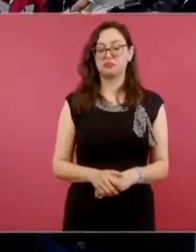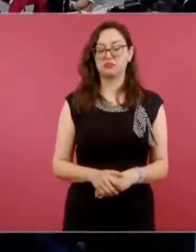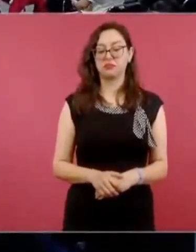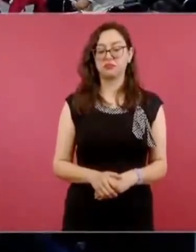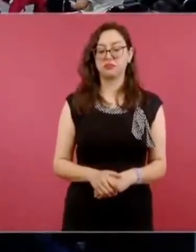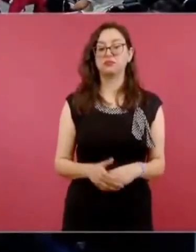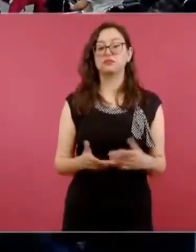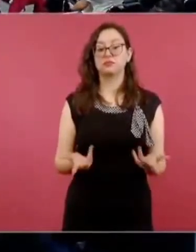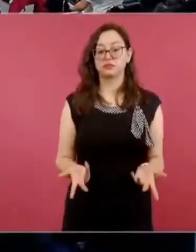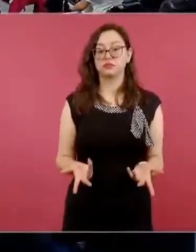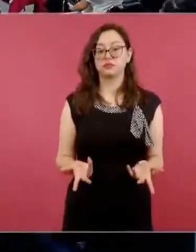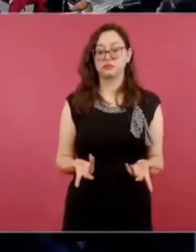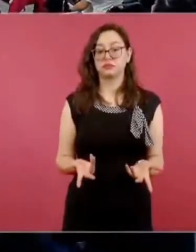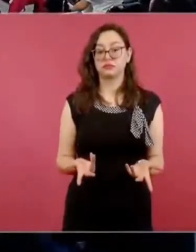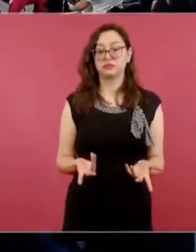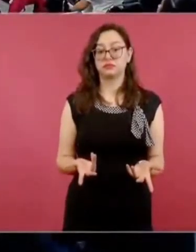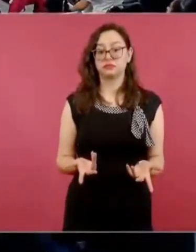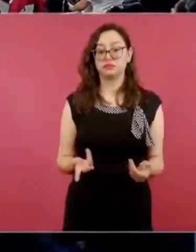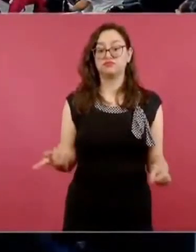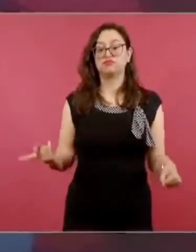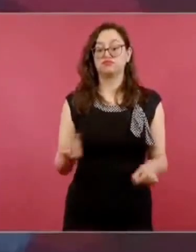Y se polariza